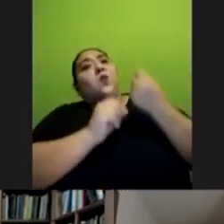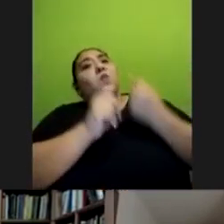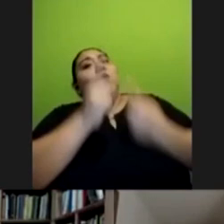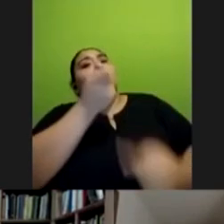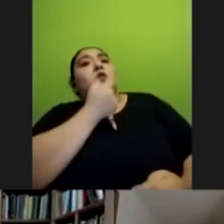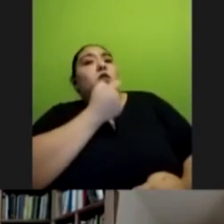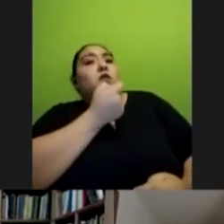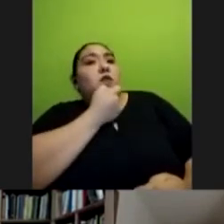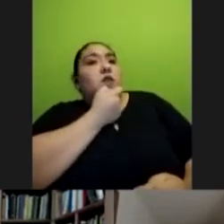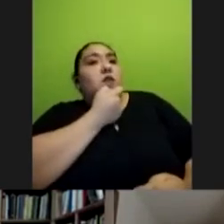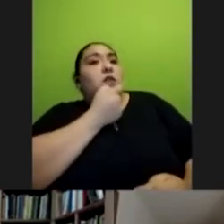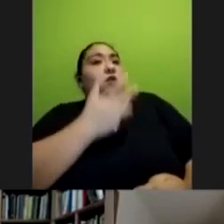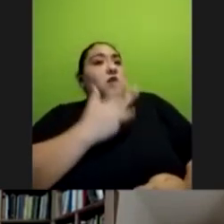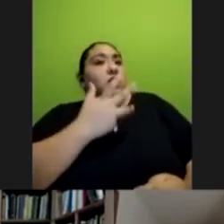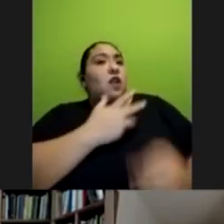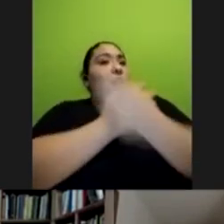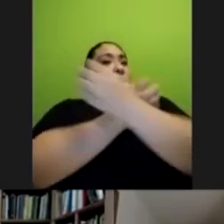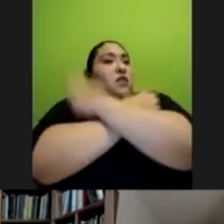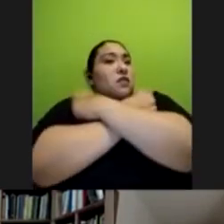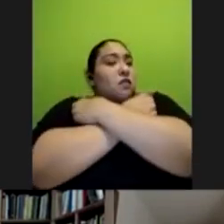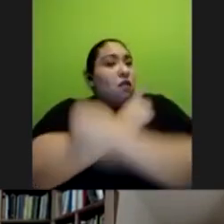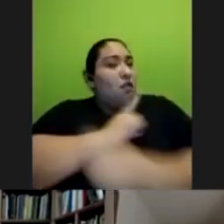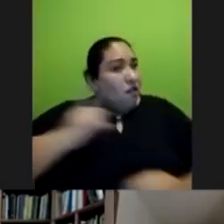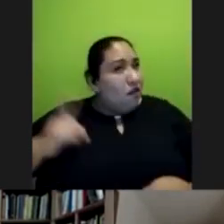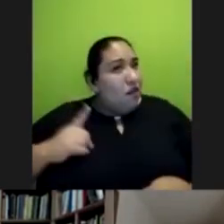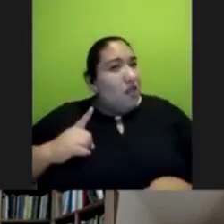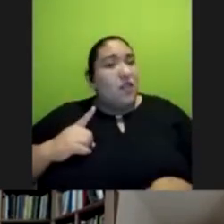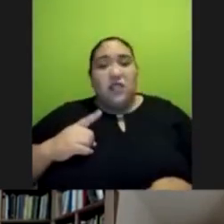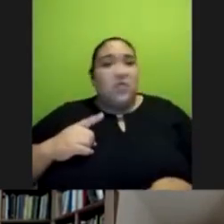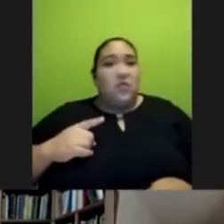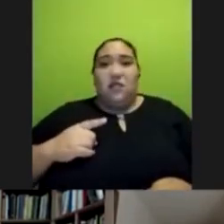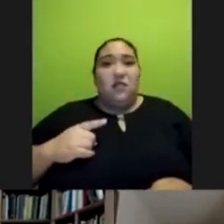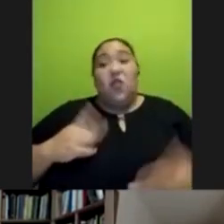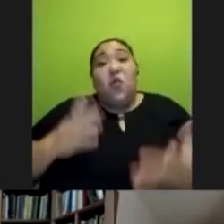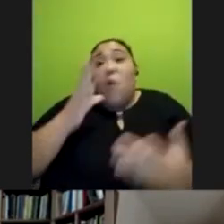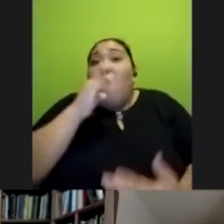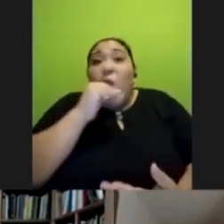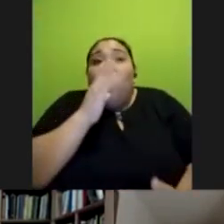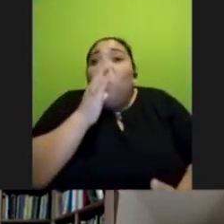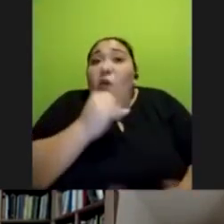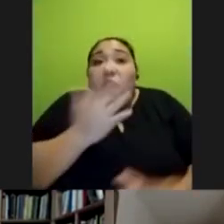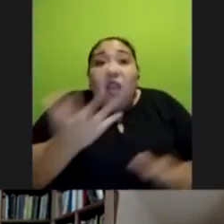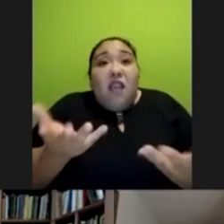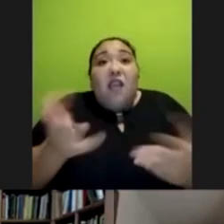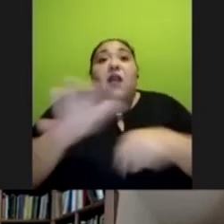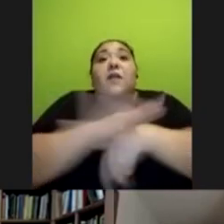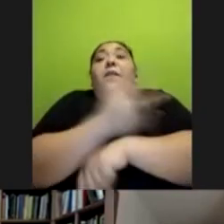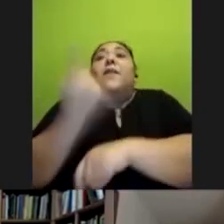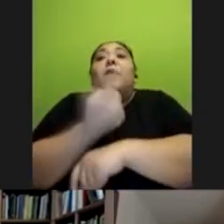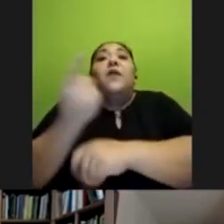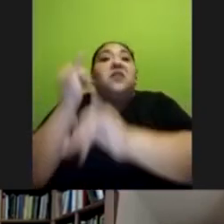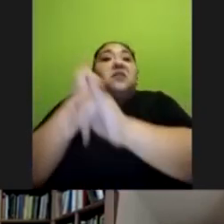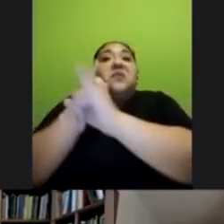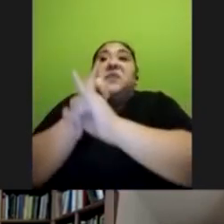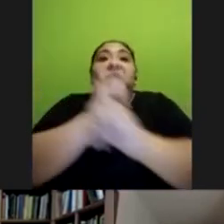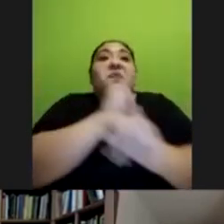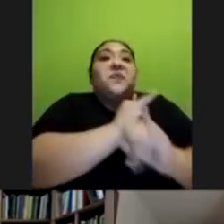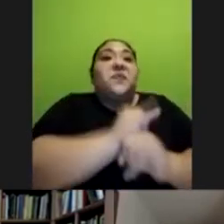ya lo comentaba también Mónica hace un momento, no la están teniendo porque no tienen condiciones de cobertura para la